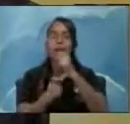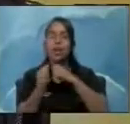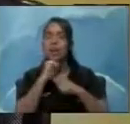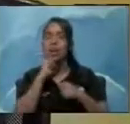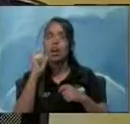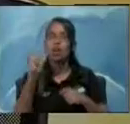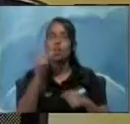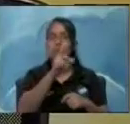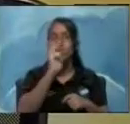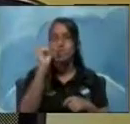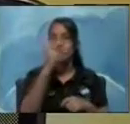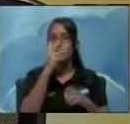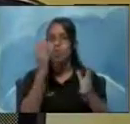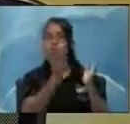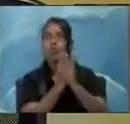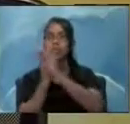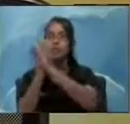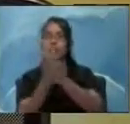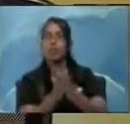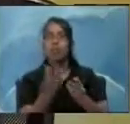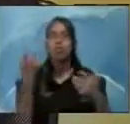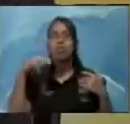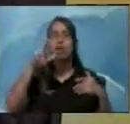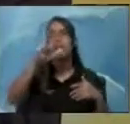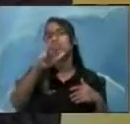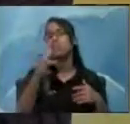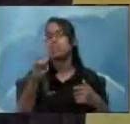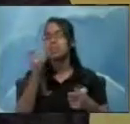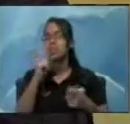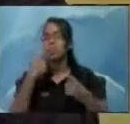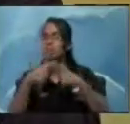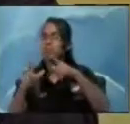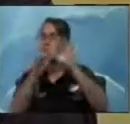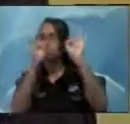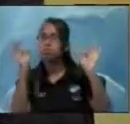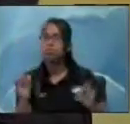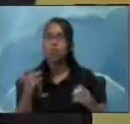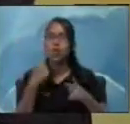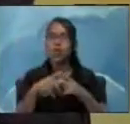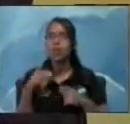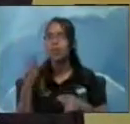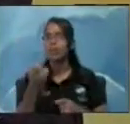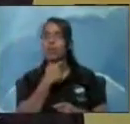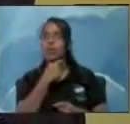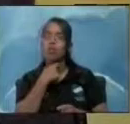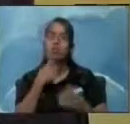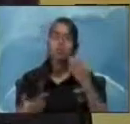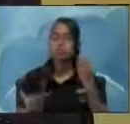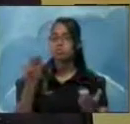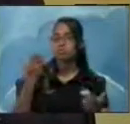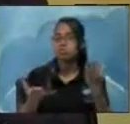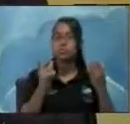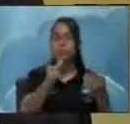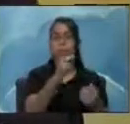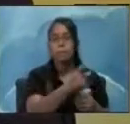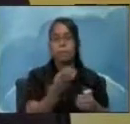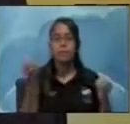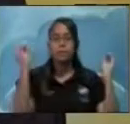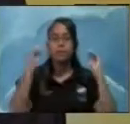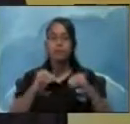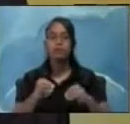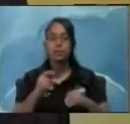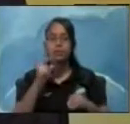gente de segunda clase o quizás hasta tercera clase papá por allí lo que le gusta clasificar a la gente y ponerle etiqueta a las